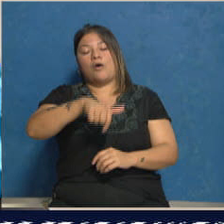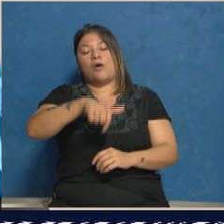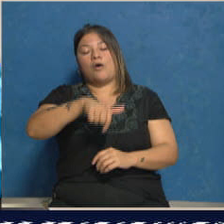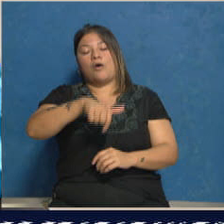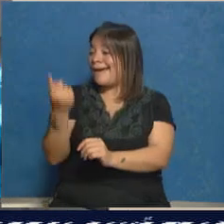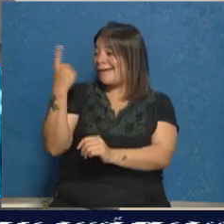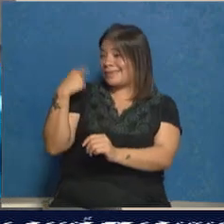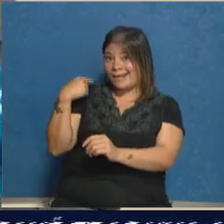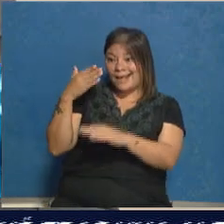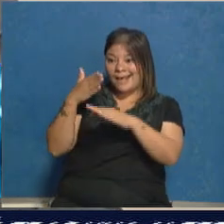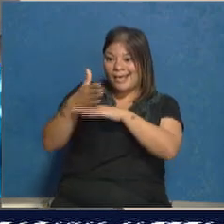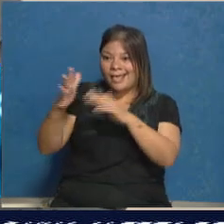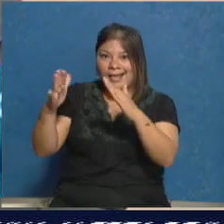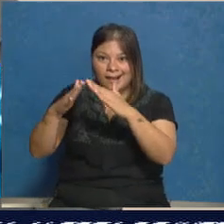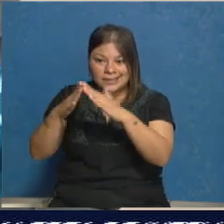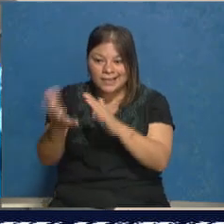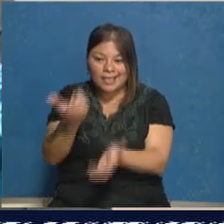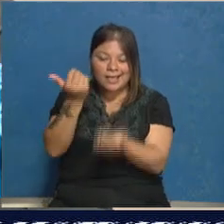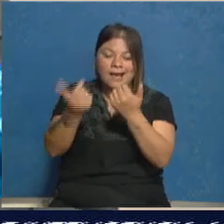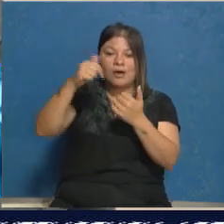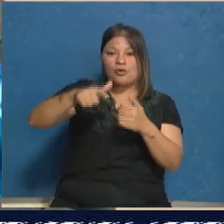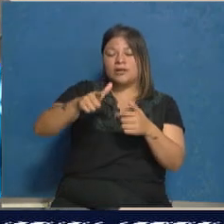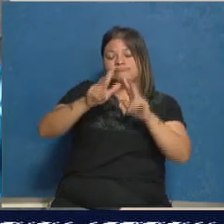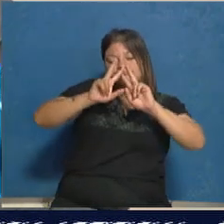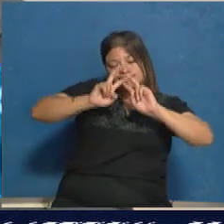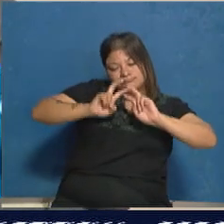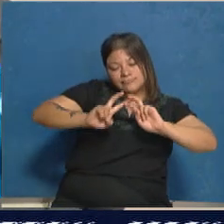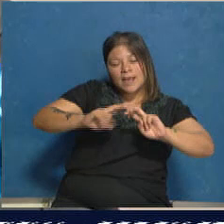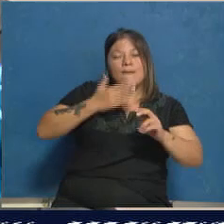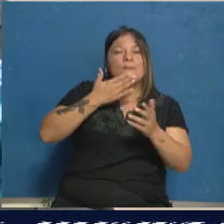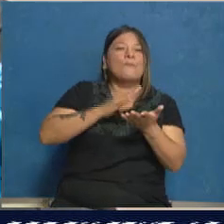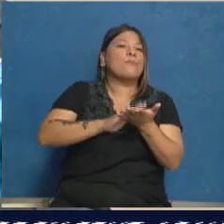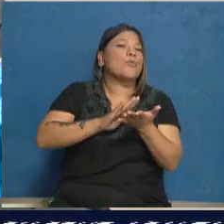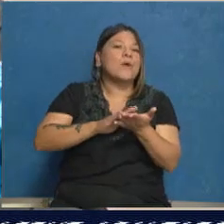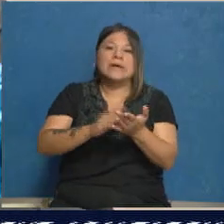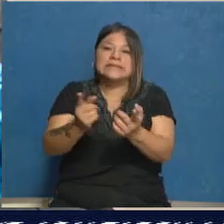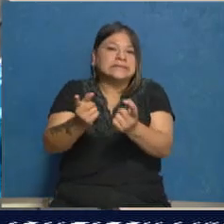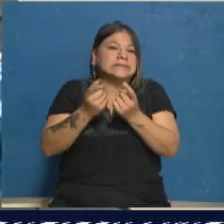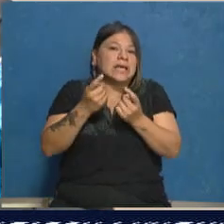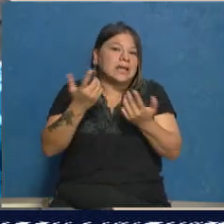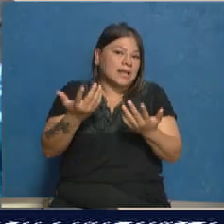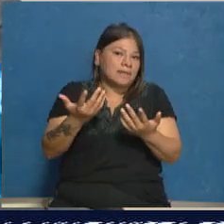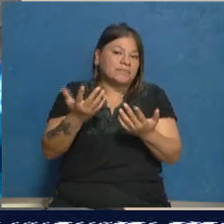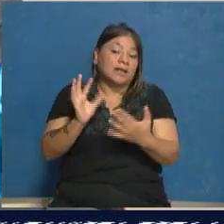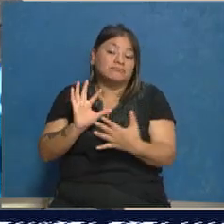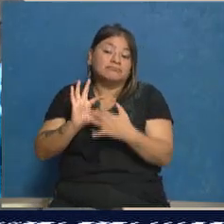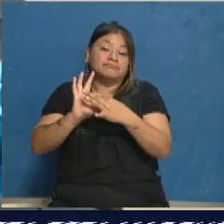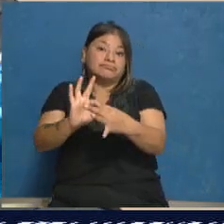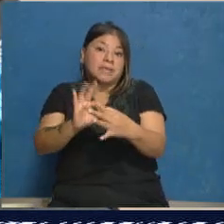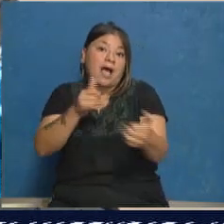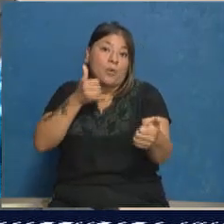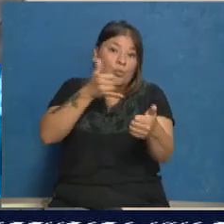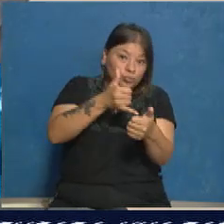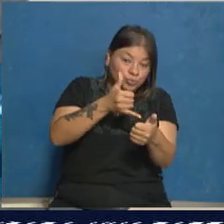ayer ahora tienen que examinarlos, se va a sacar las pruebas que sean necesarias y que estén relacionadas con la causa y en